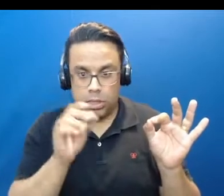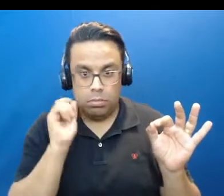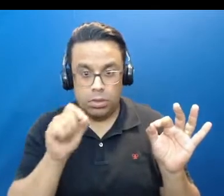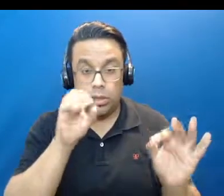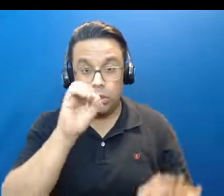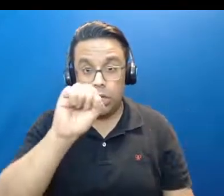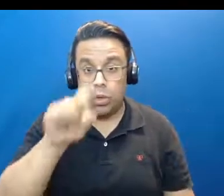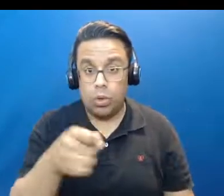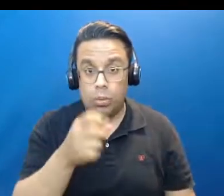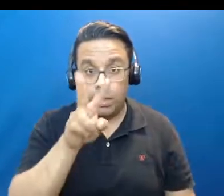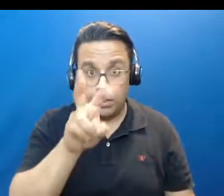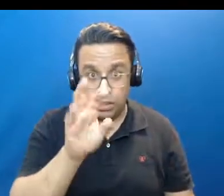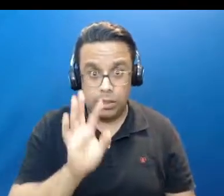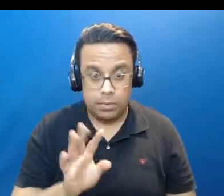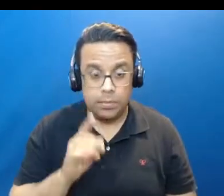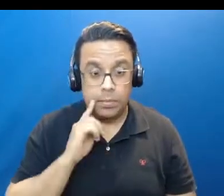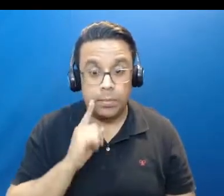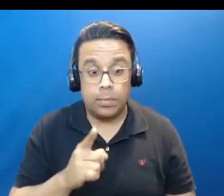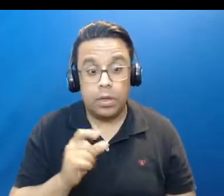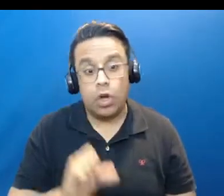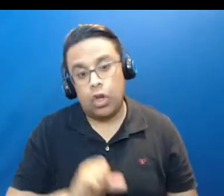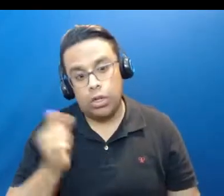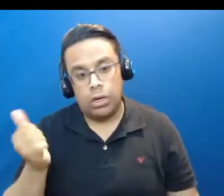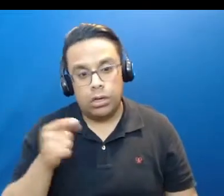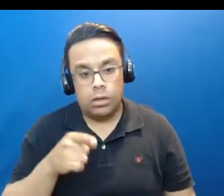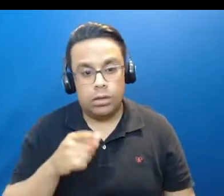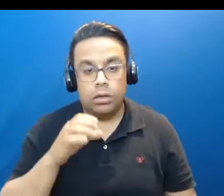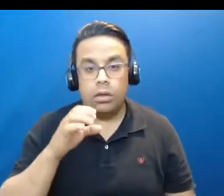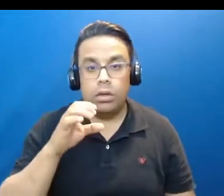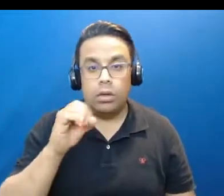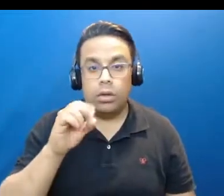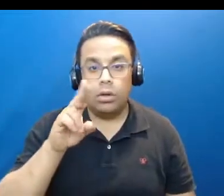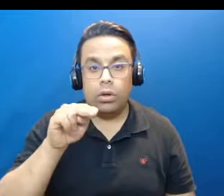0,7, y en este caso voy a utilizar ahora la cota continua.